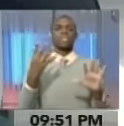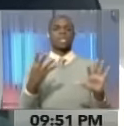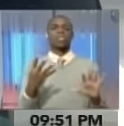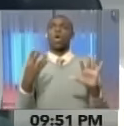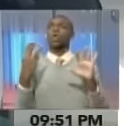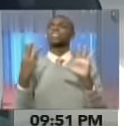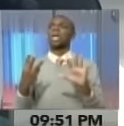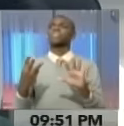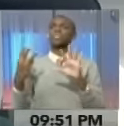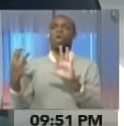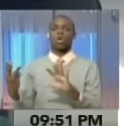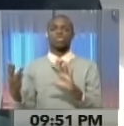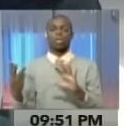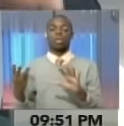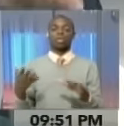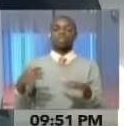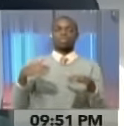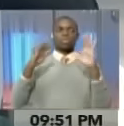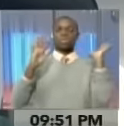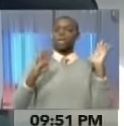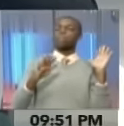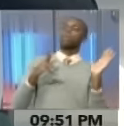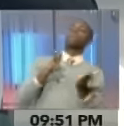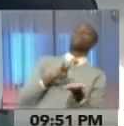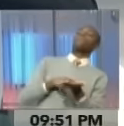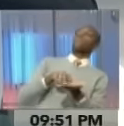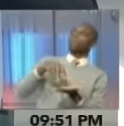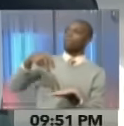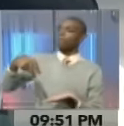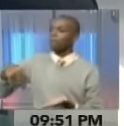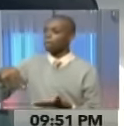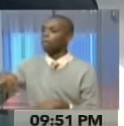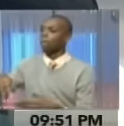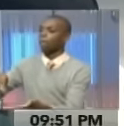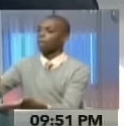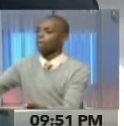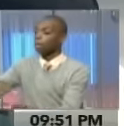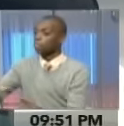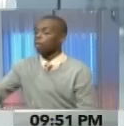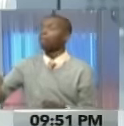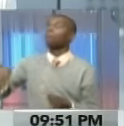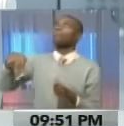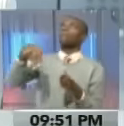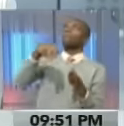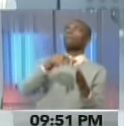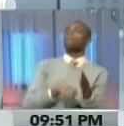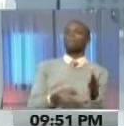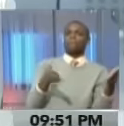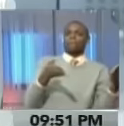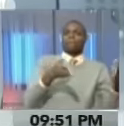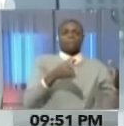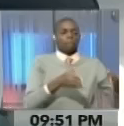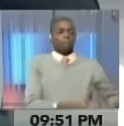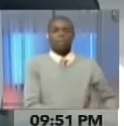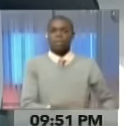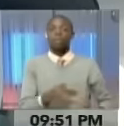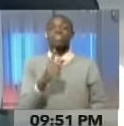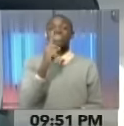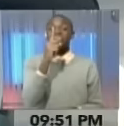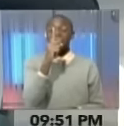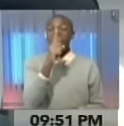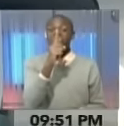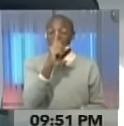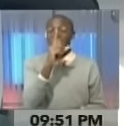Venga salga de la tumba firme y luego vuelva a al sarcófago aparecen con esa fecha 10,995